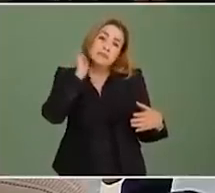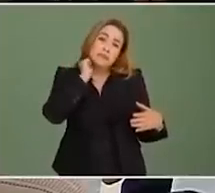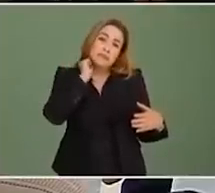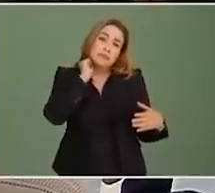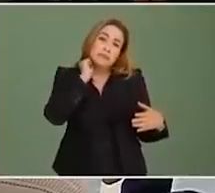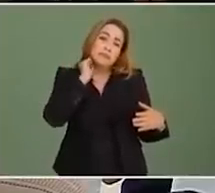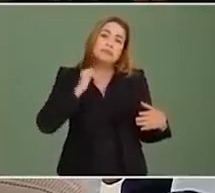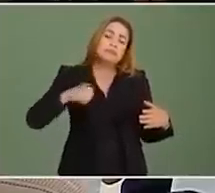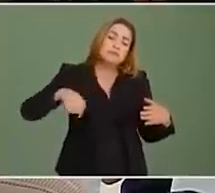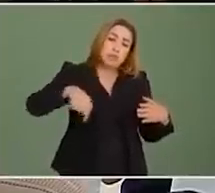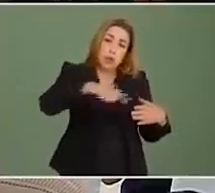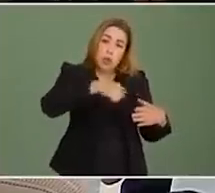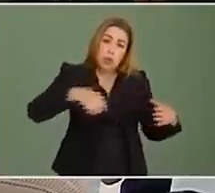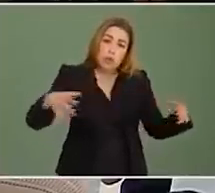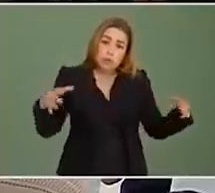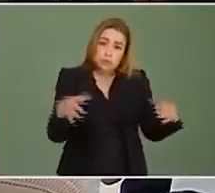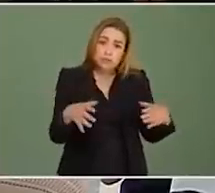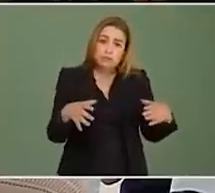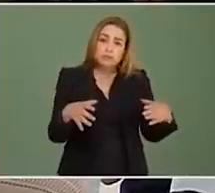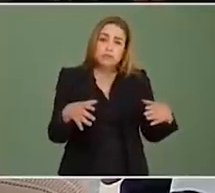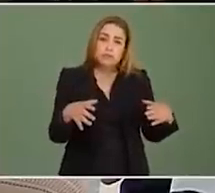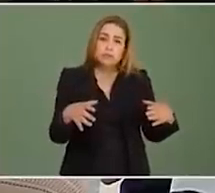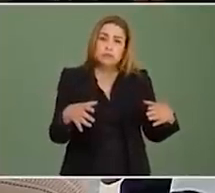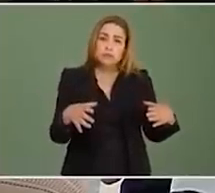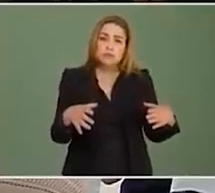bueno este